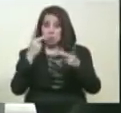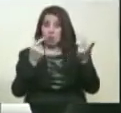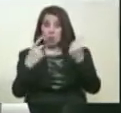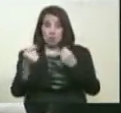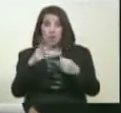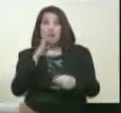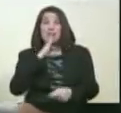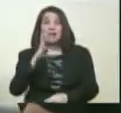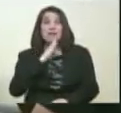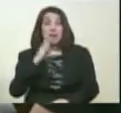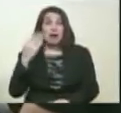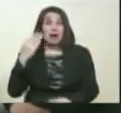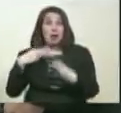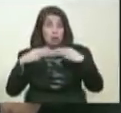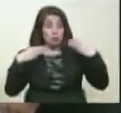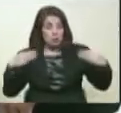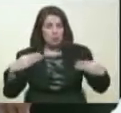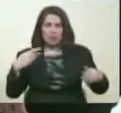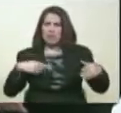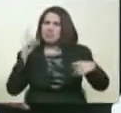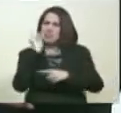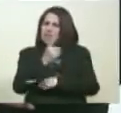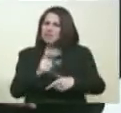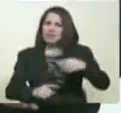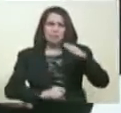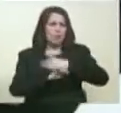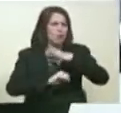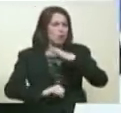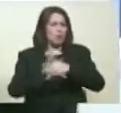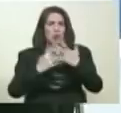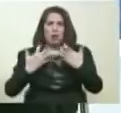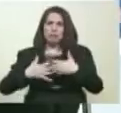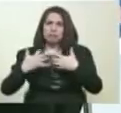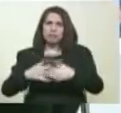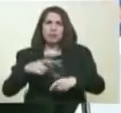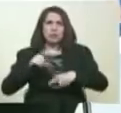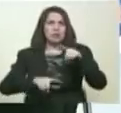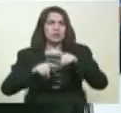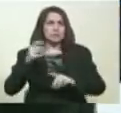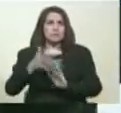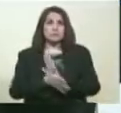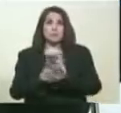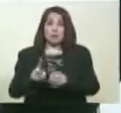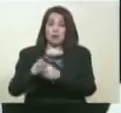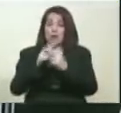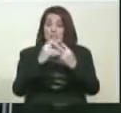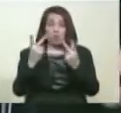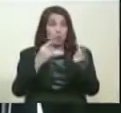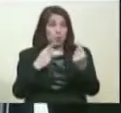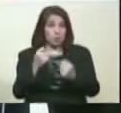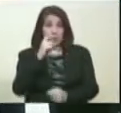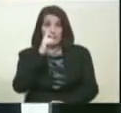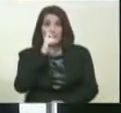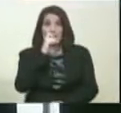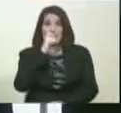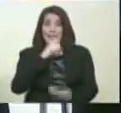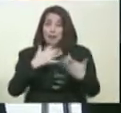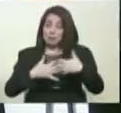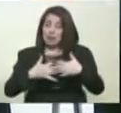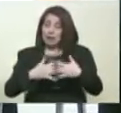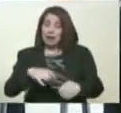pública. Máxima eficiencia para apoyarlo. Con los créditos en bolívares que necesitan, con la maquinaria que